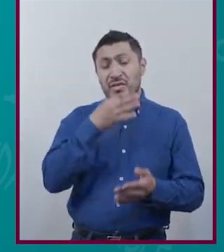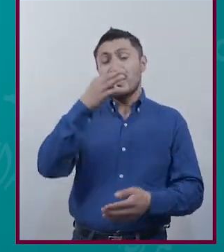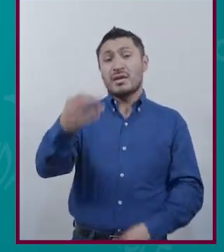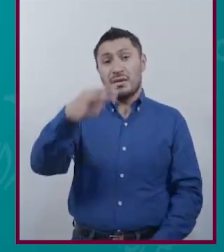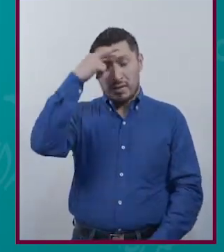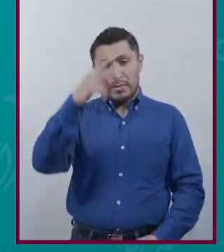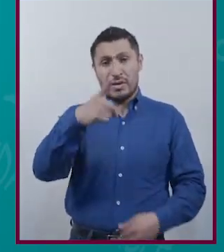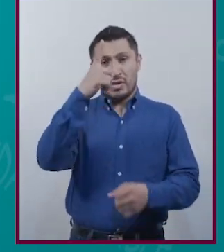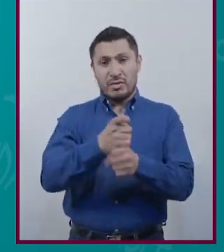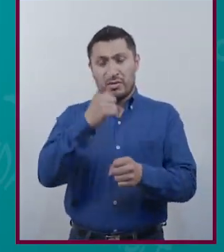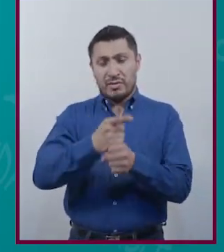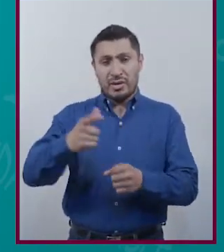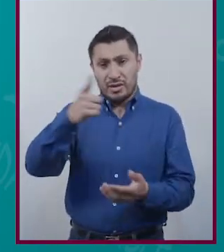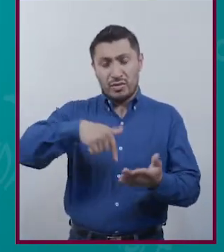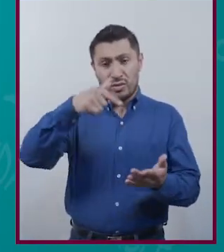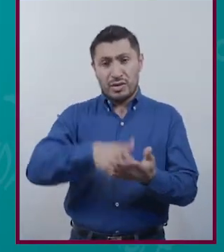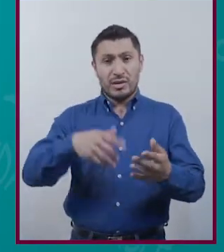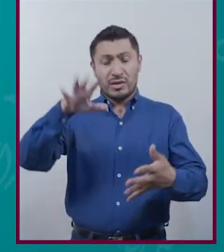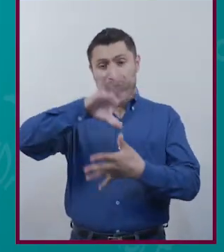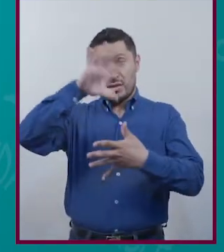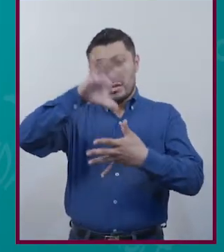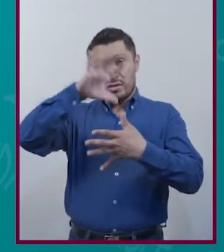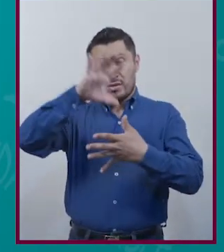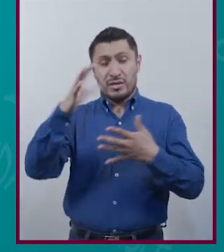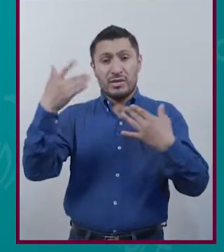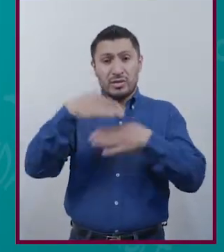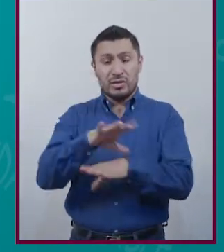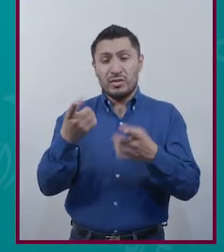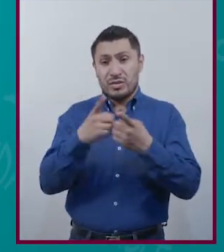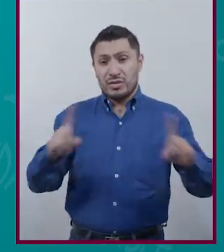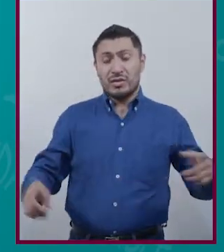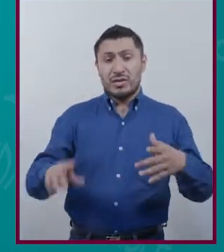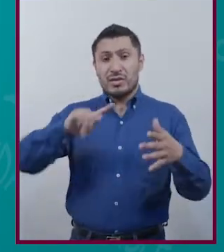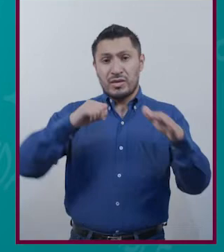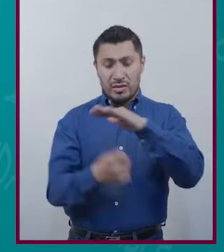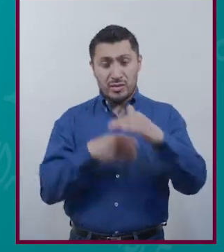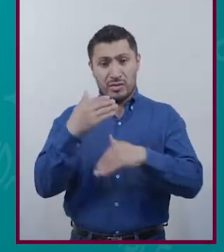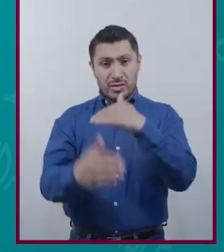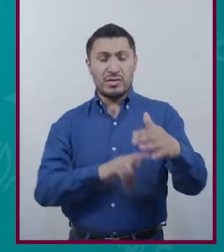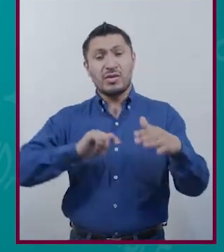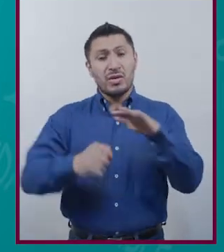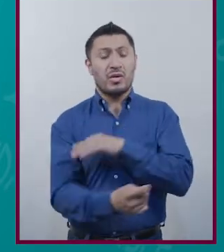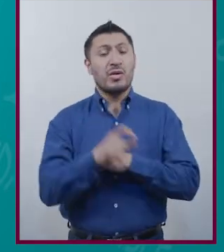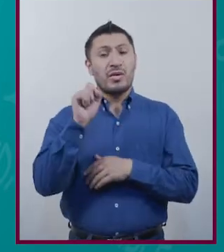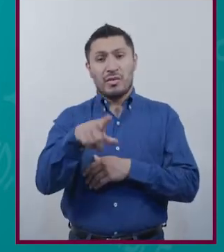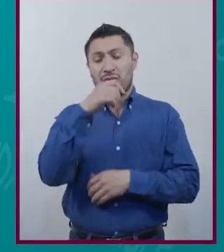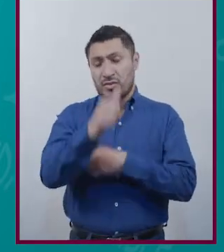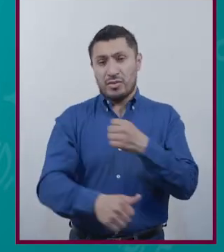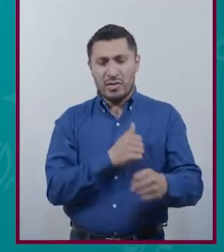primer lugar en el continente americano en cuanto a desarrollo tecnológico. Los avances tecnológicos en esta